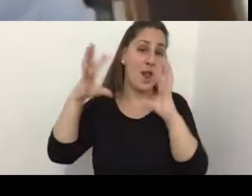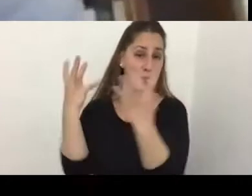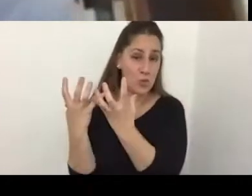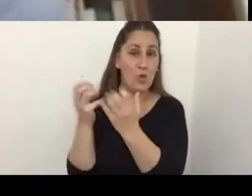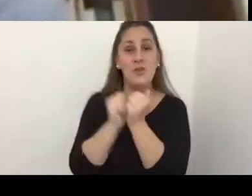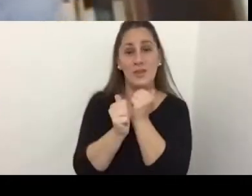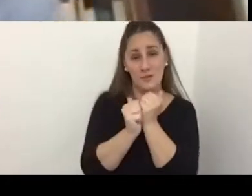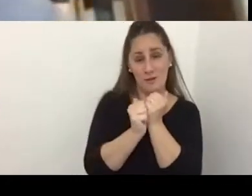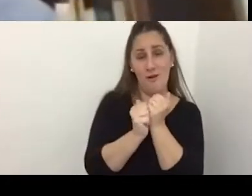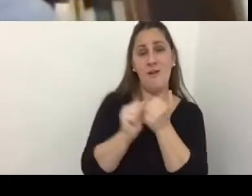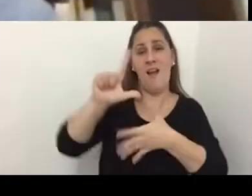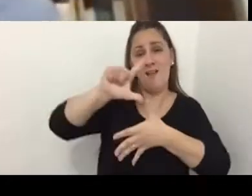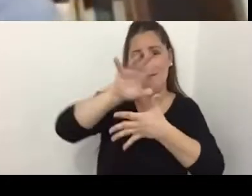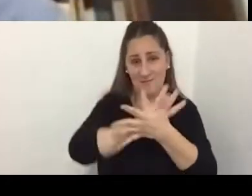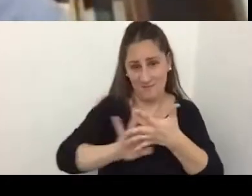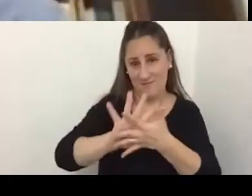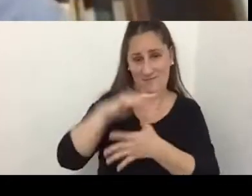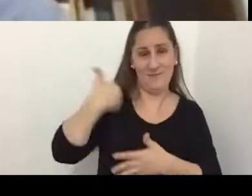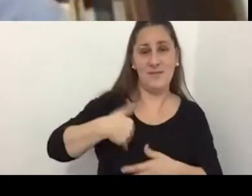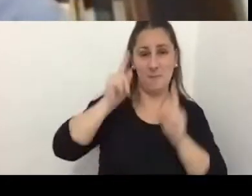región particularmente.